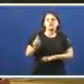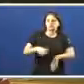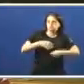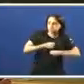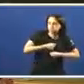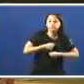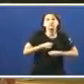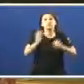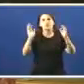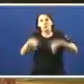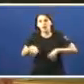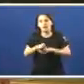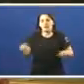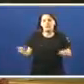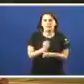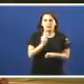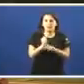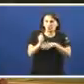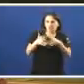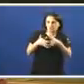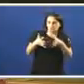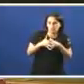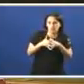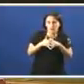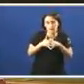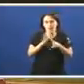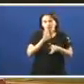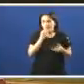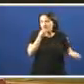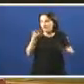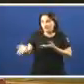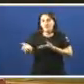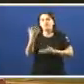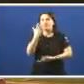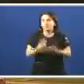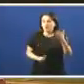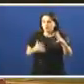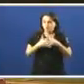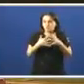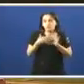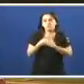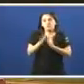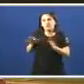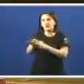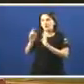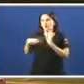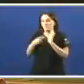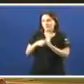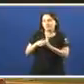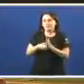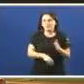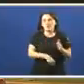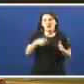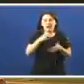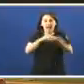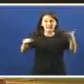asfixiados, falla de persoal estrutural, como indicaba, unha falla estrutural que corresponde á totalidade do Servizo Galego de Saúde. En